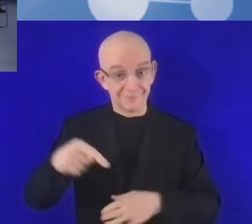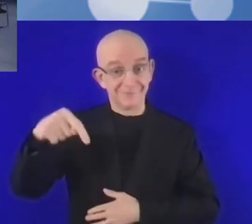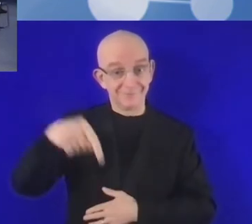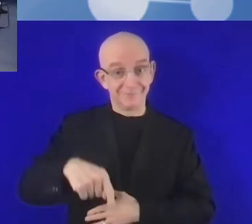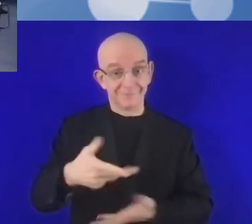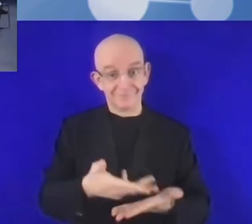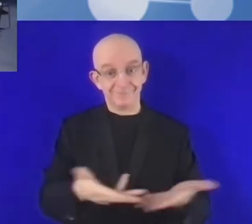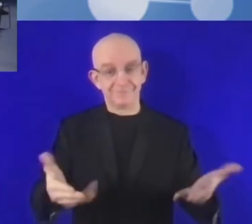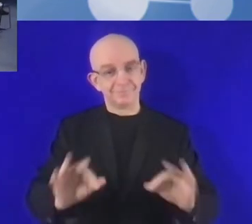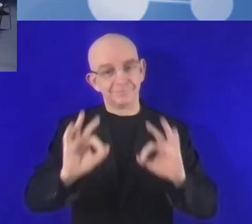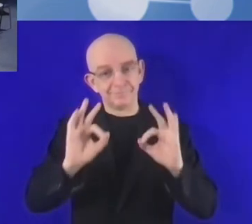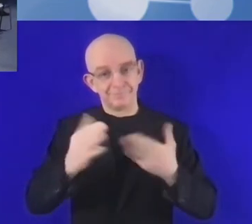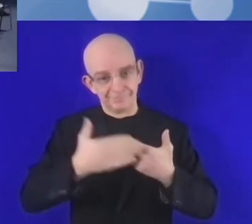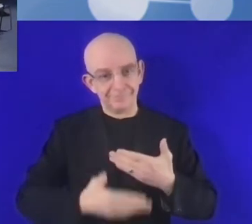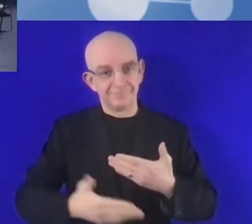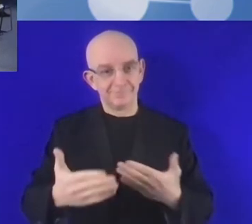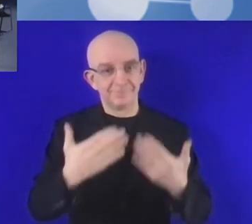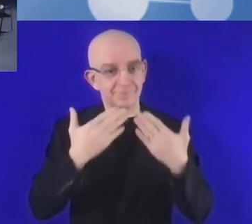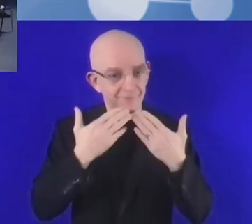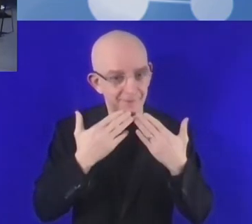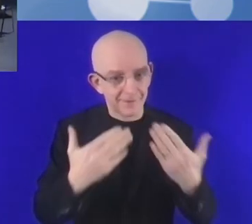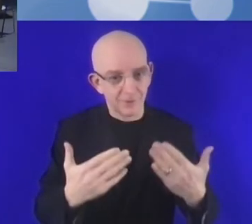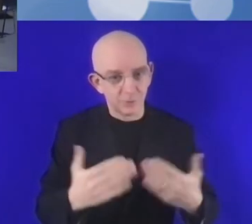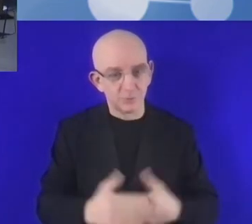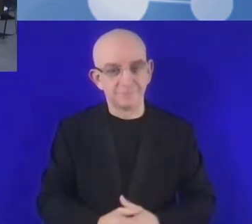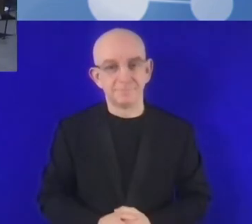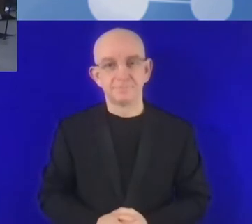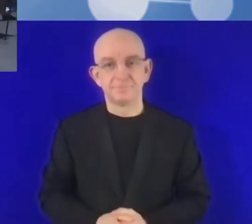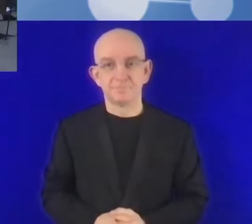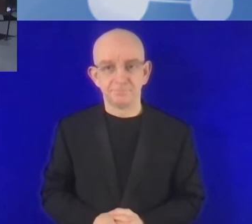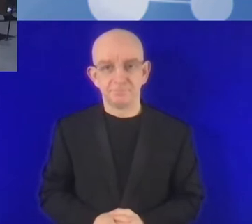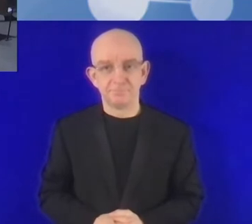que sigue aquí durante esta cumbre en Katowice.